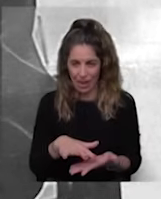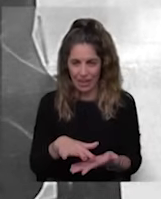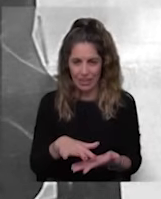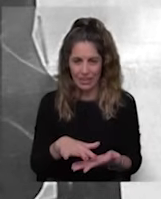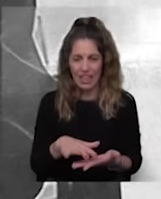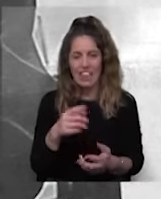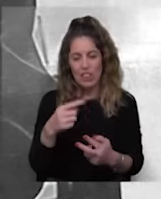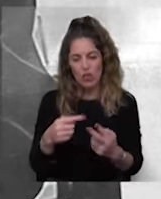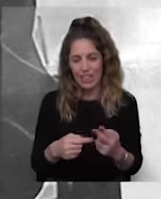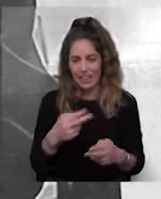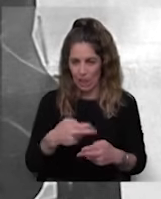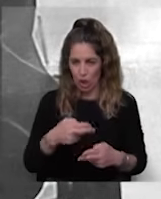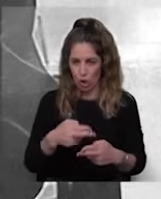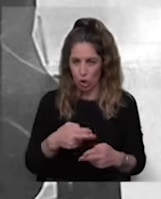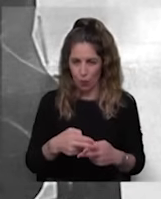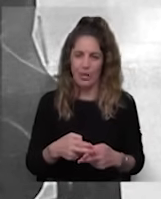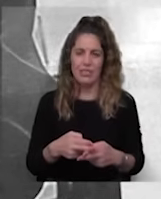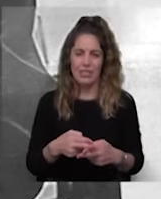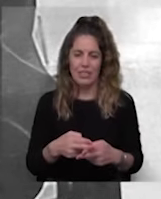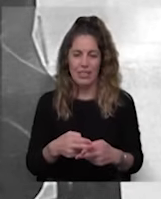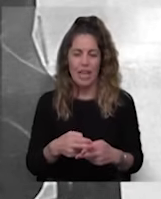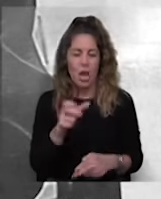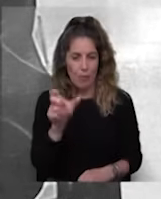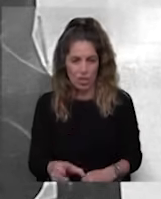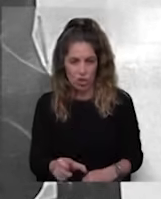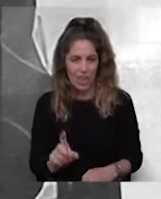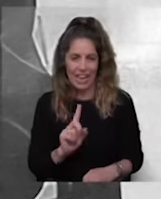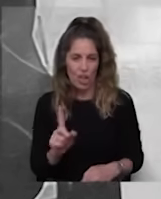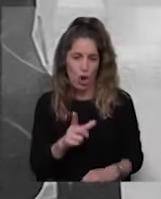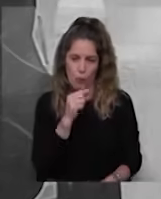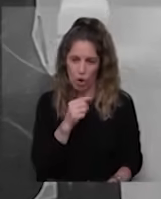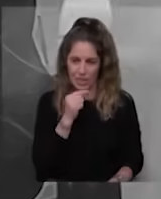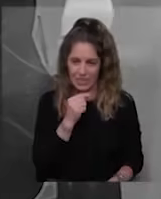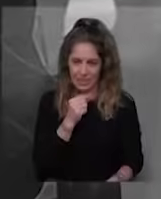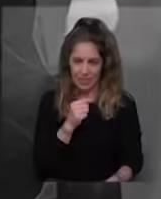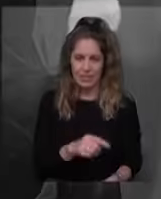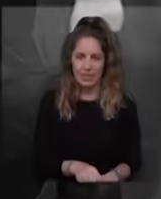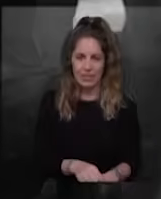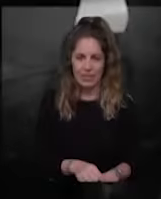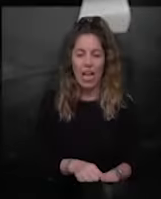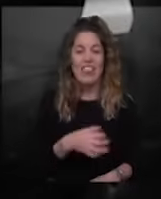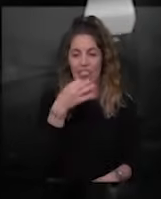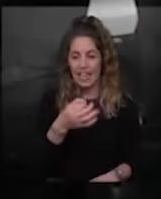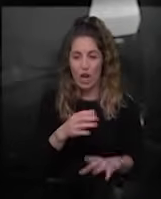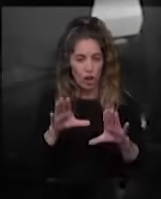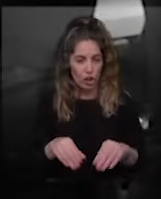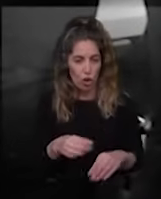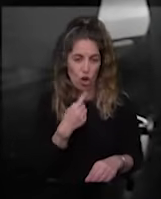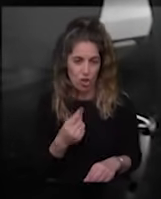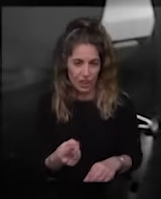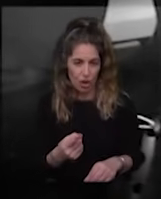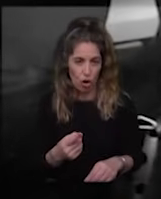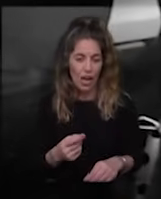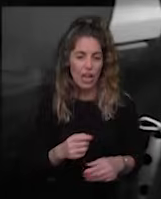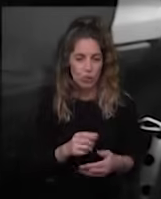guaz y Denis Falcón y los civiles Enrique Fernández alvano y Blas quinteiro declaro que todo el antedicho es un fiel